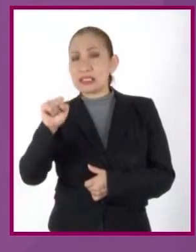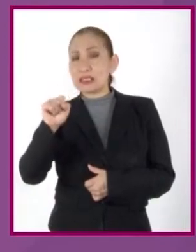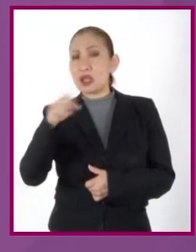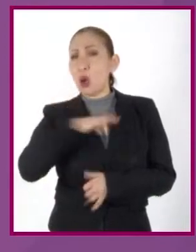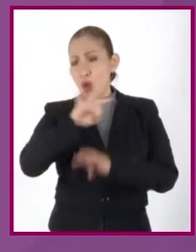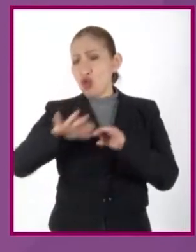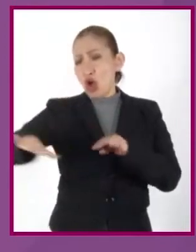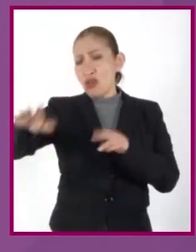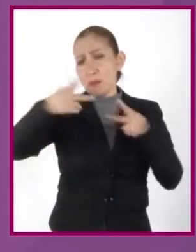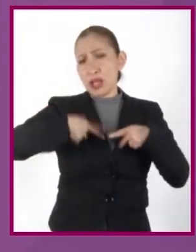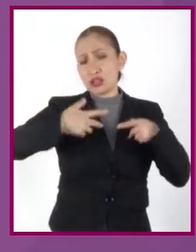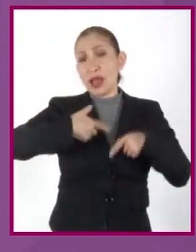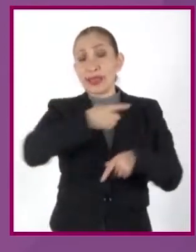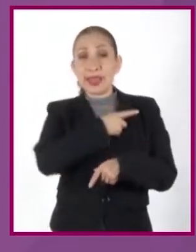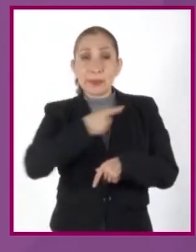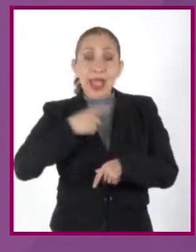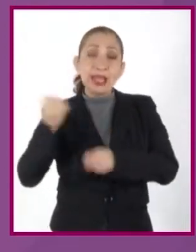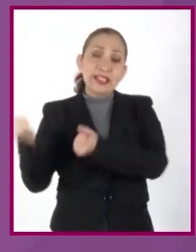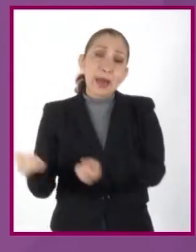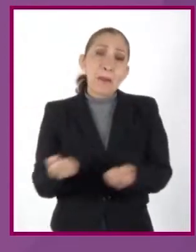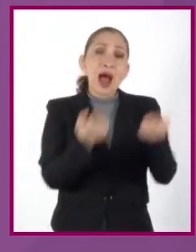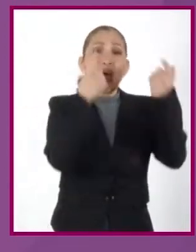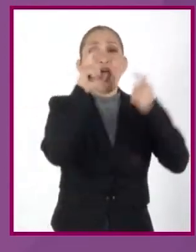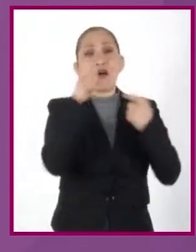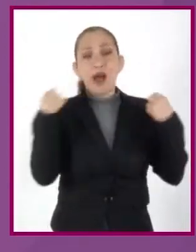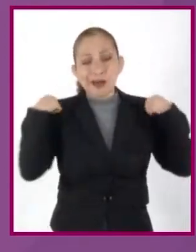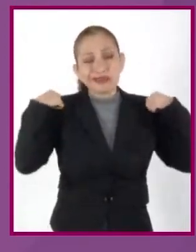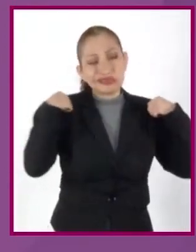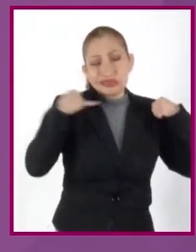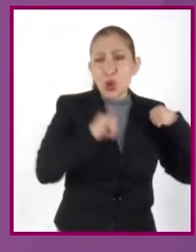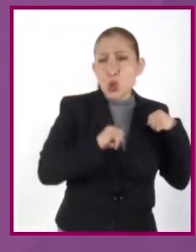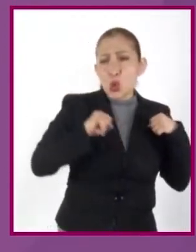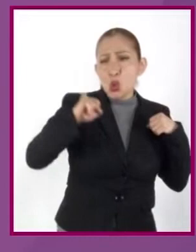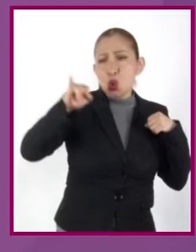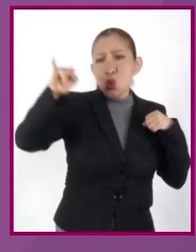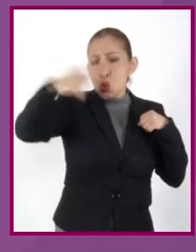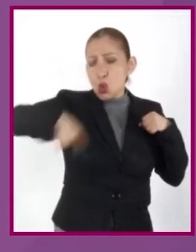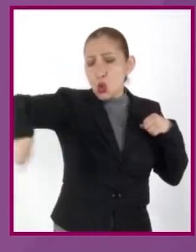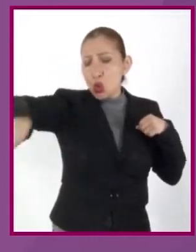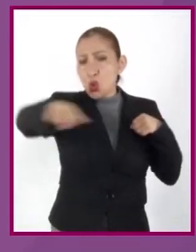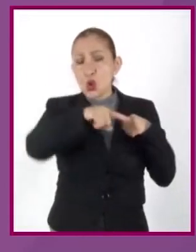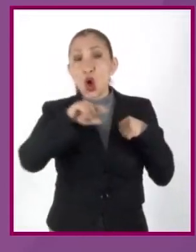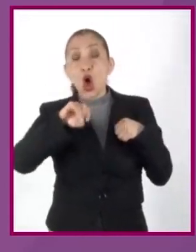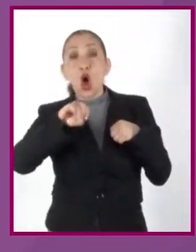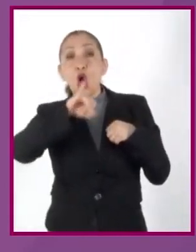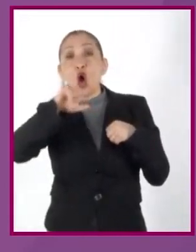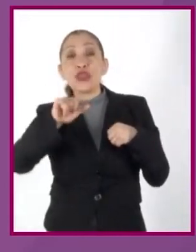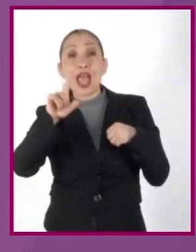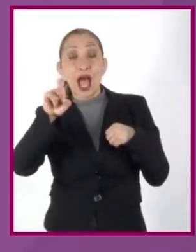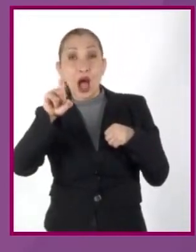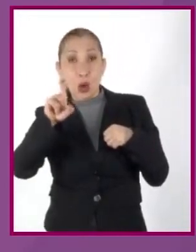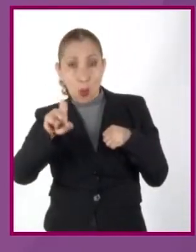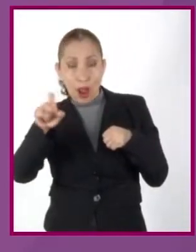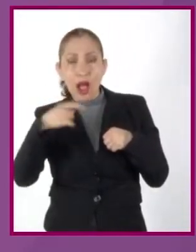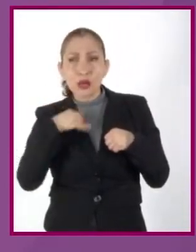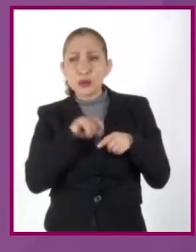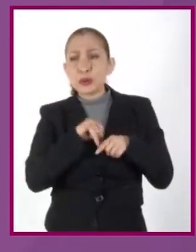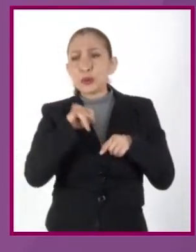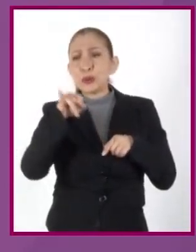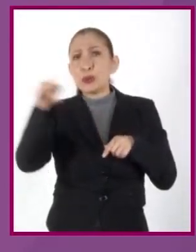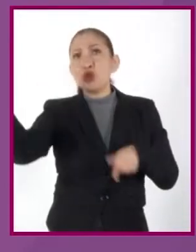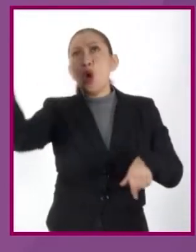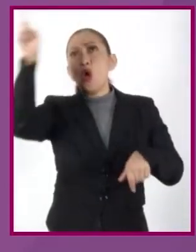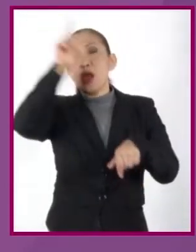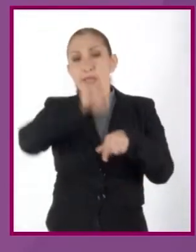los del pueblo, tenía que acarrear agua desde el lejano ojo de agua de Jandumba, cosa que le llevaba todo el